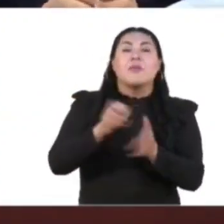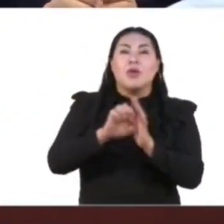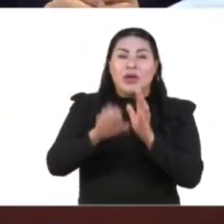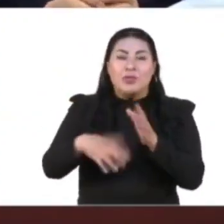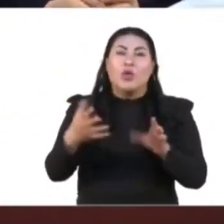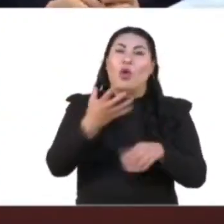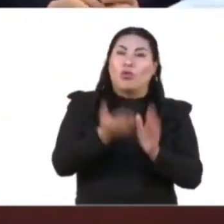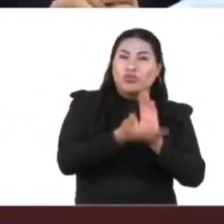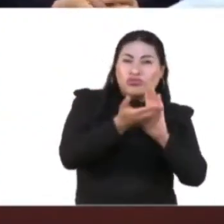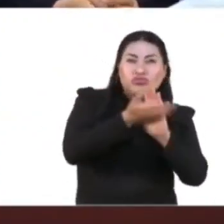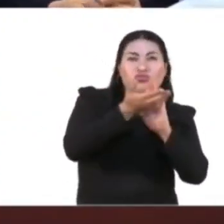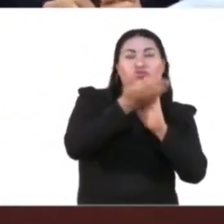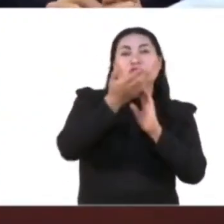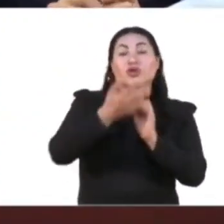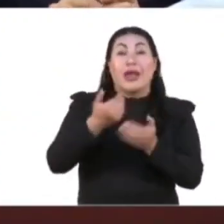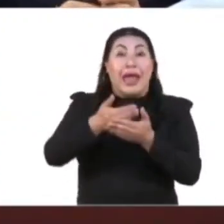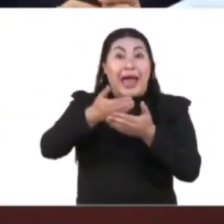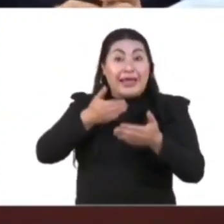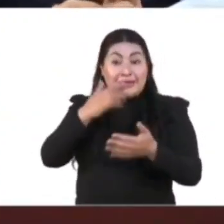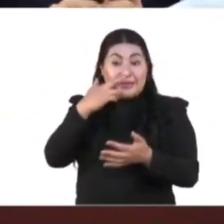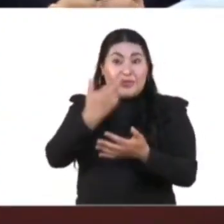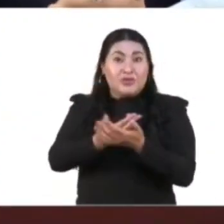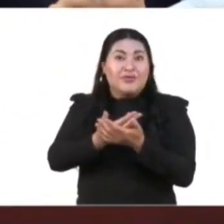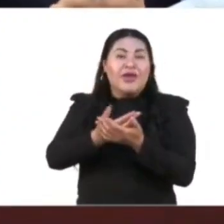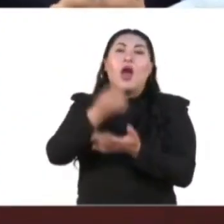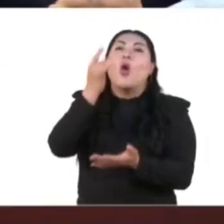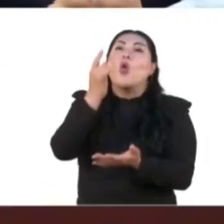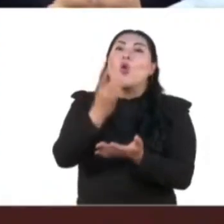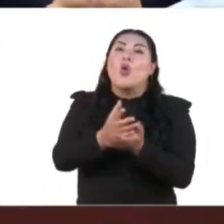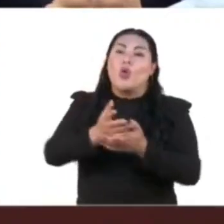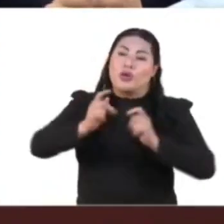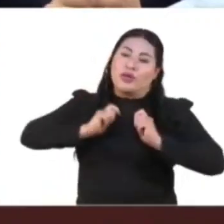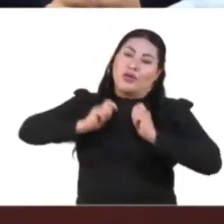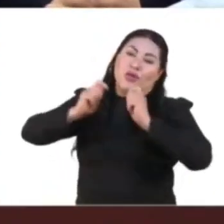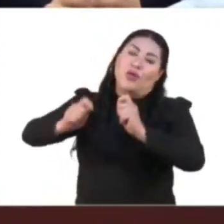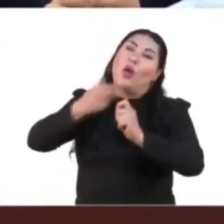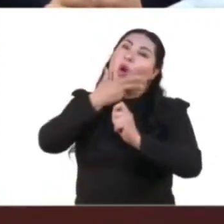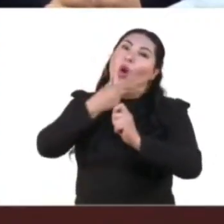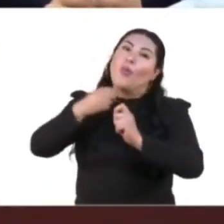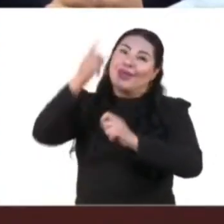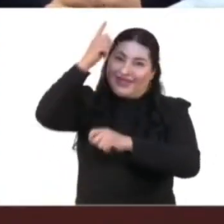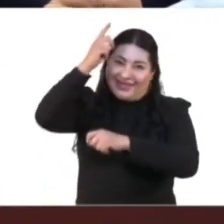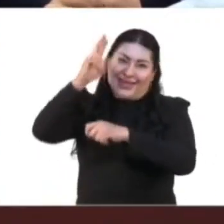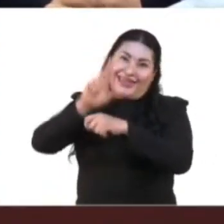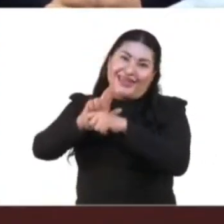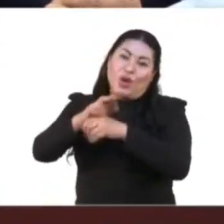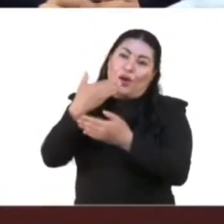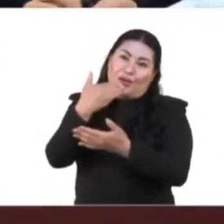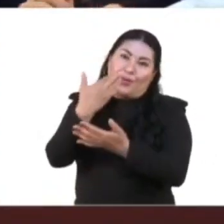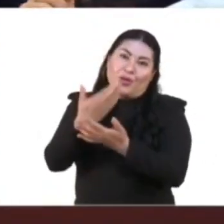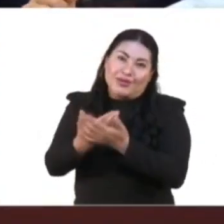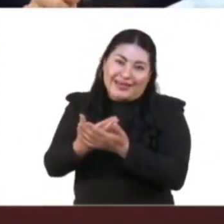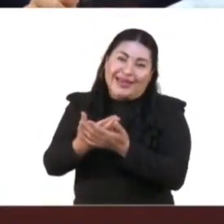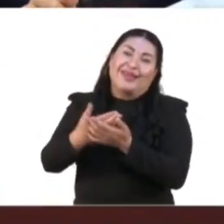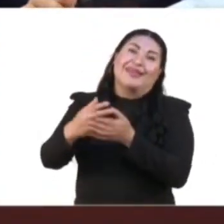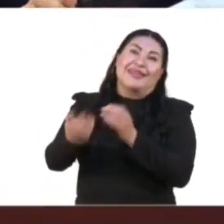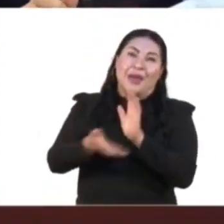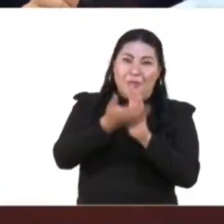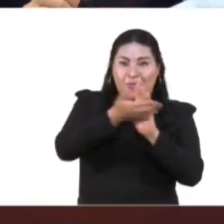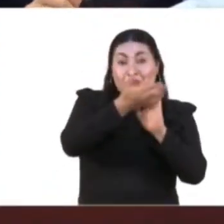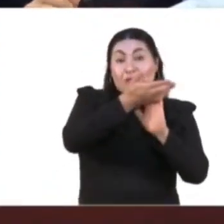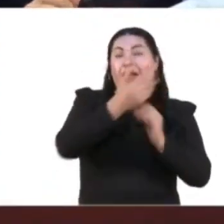etcétera. Antes esa responsabilidad quedaba exclusivamente en el director responsable de obra o en el corresponsable de seguridad